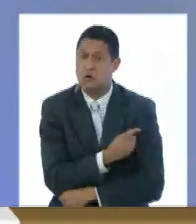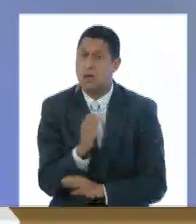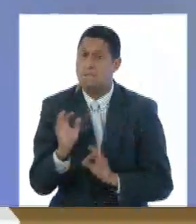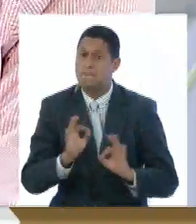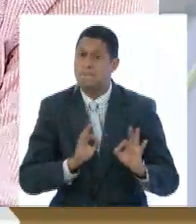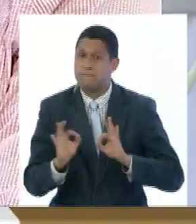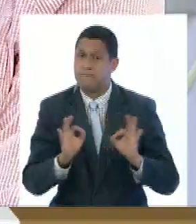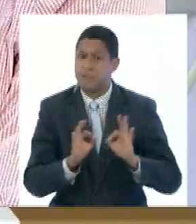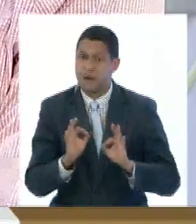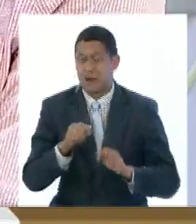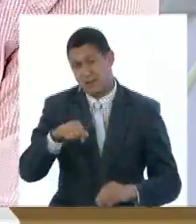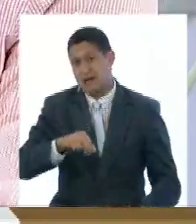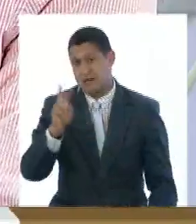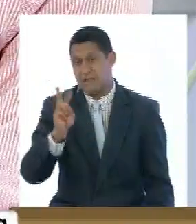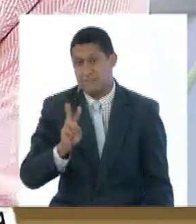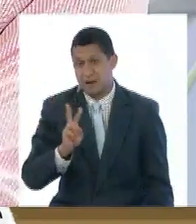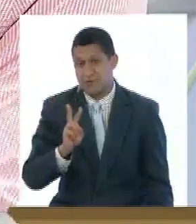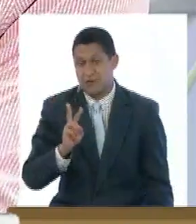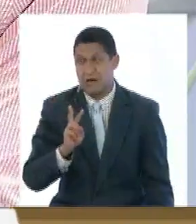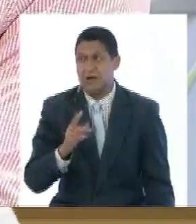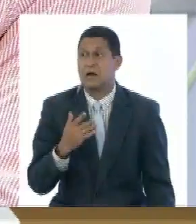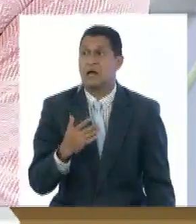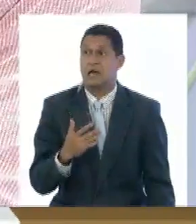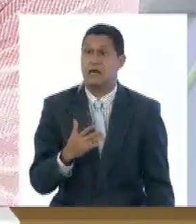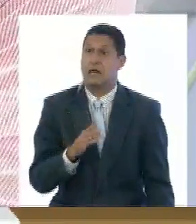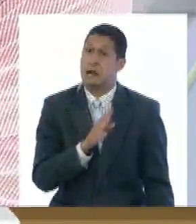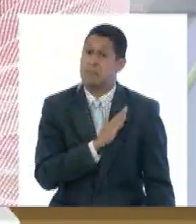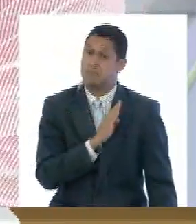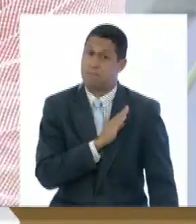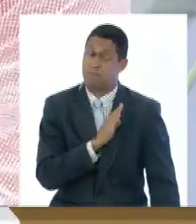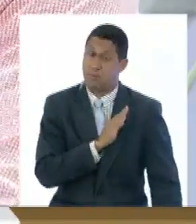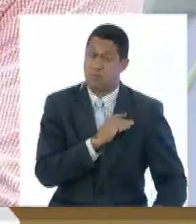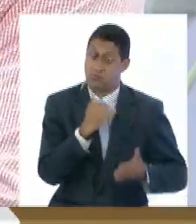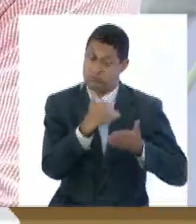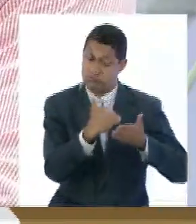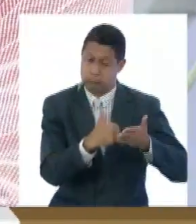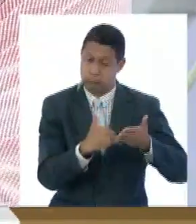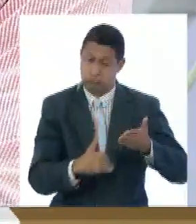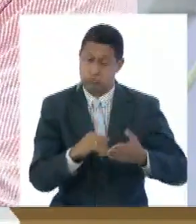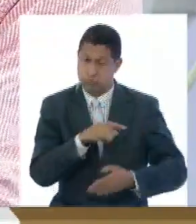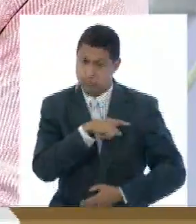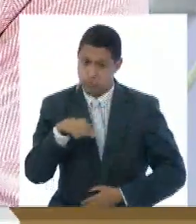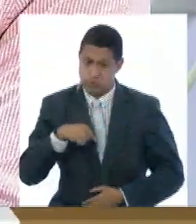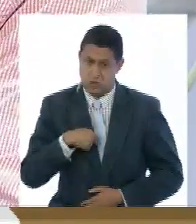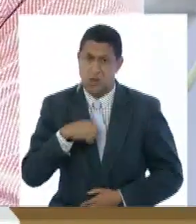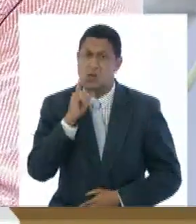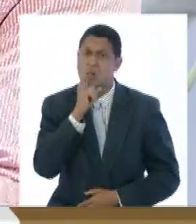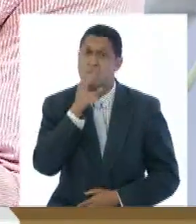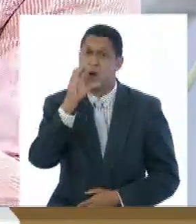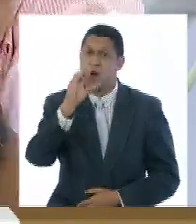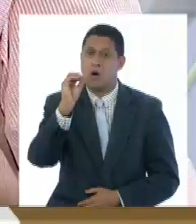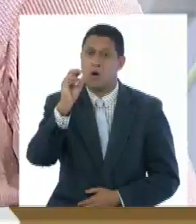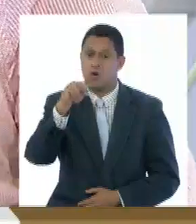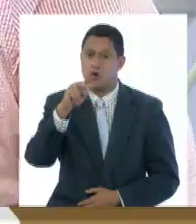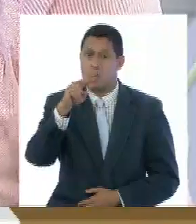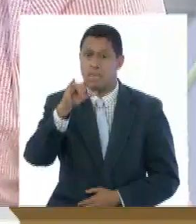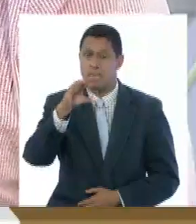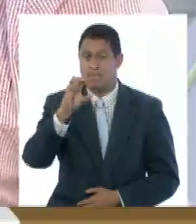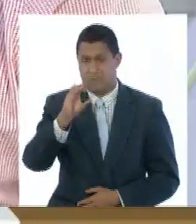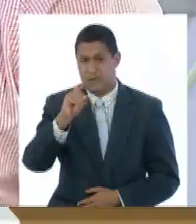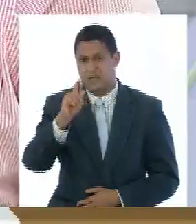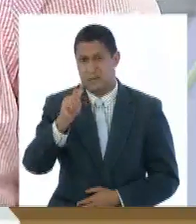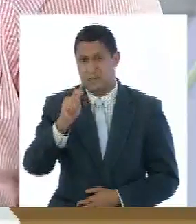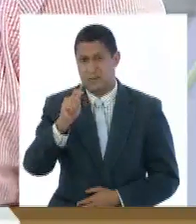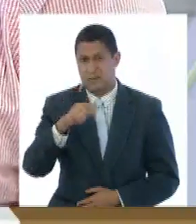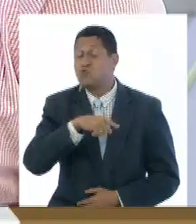en parte en nuestro país y es parte de la vacuna de la lepra del doctor Jacinto Convit. Por eso es que digo que es una vacuna nuestra y por eso la